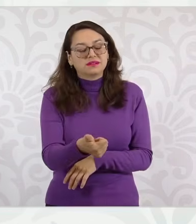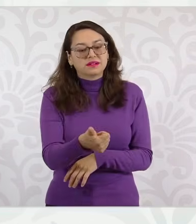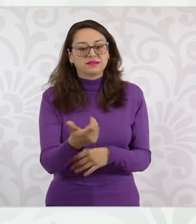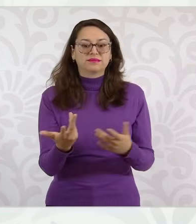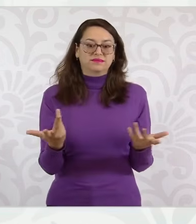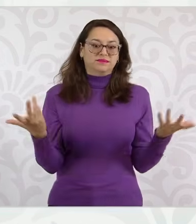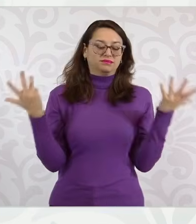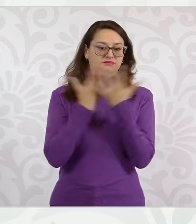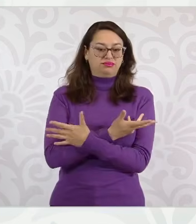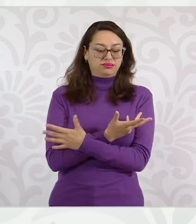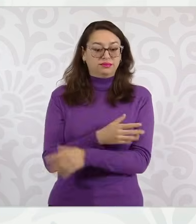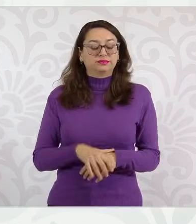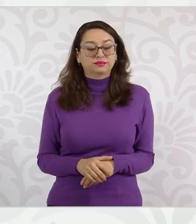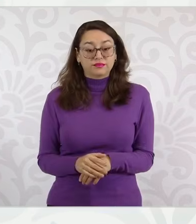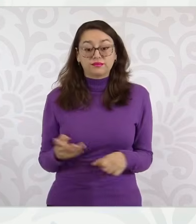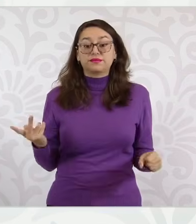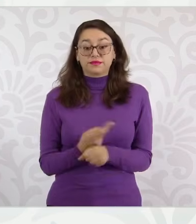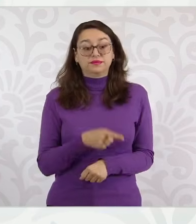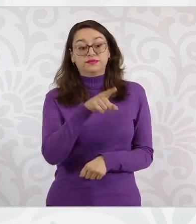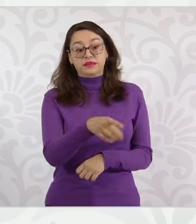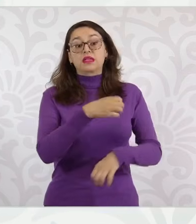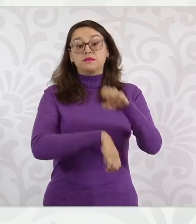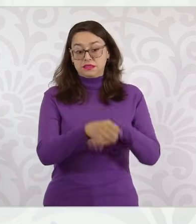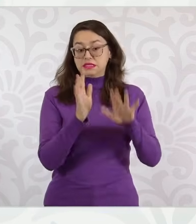de este aspecto? Se acercó esta